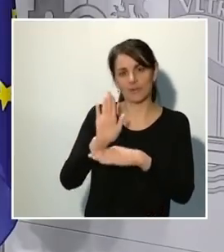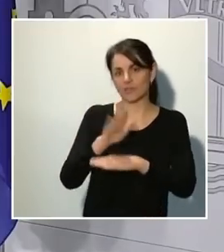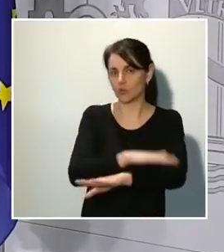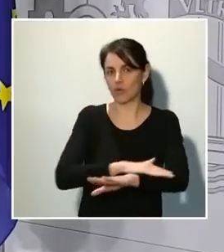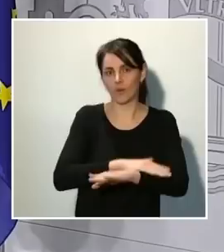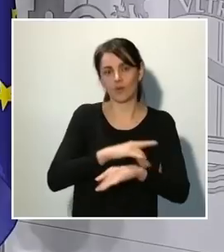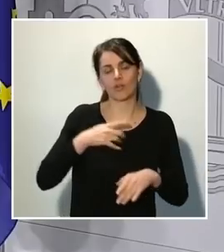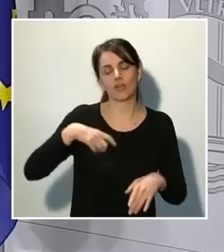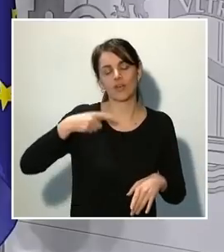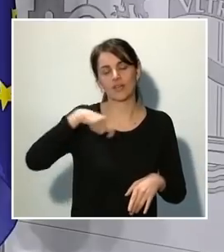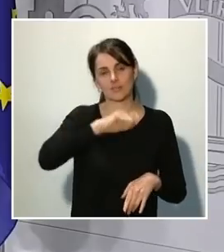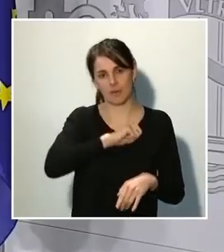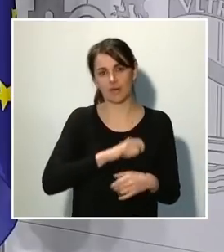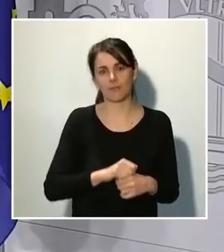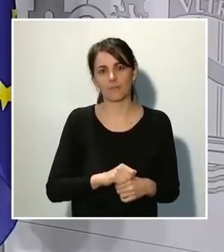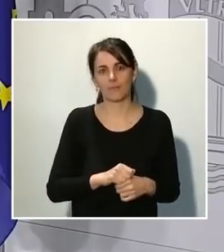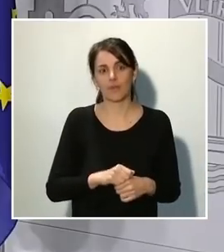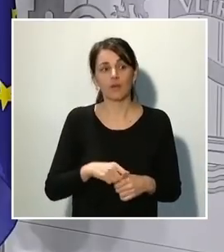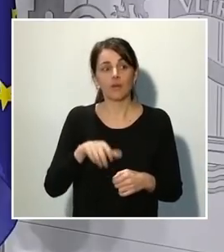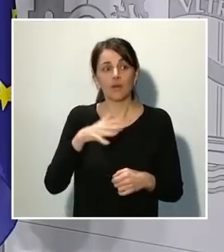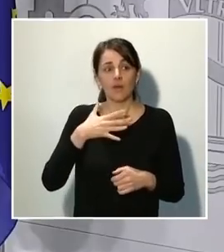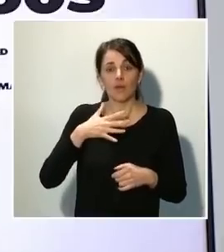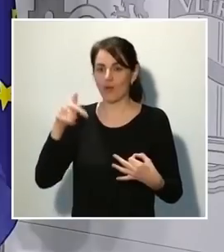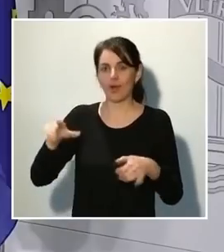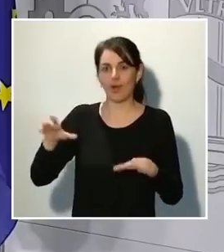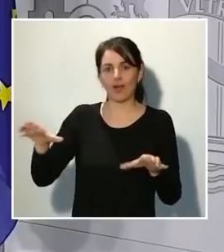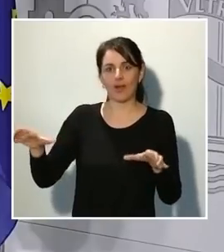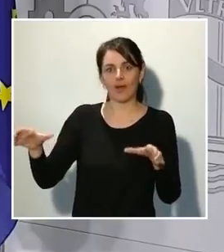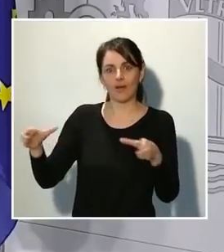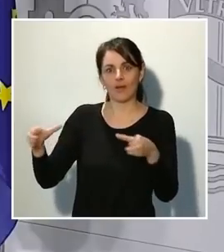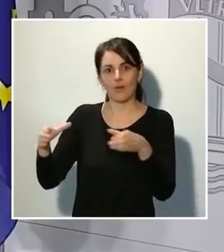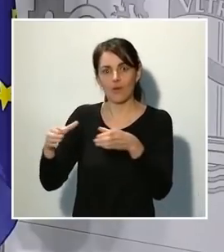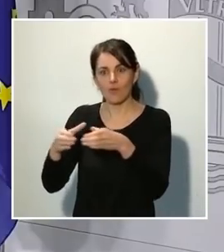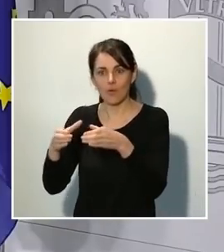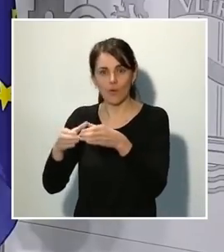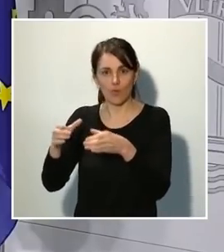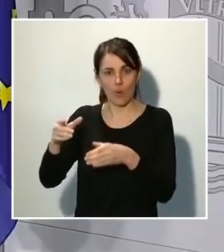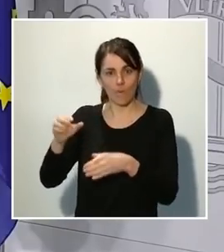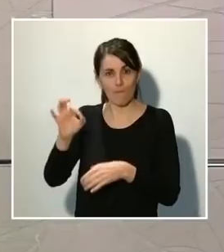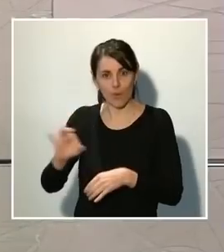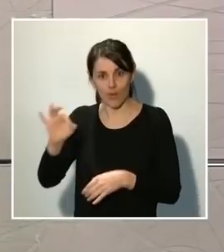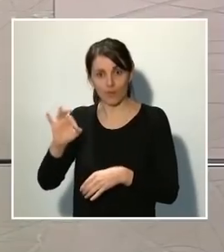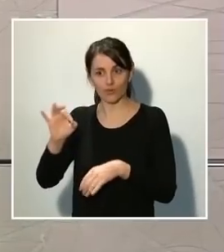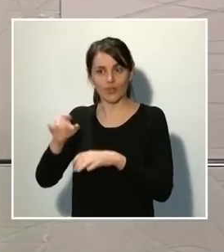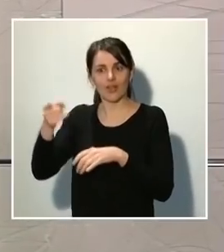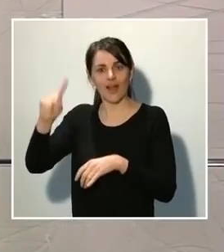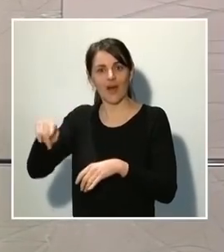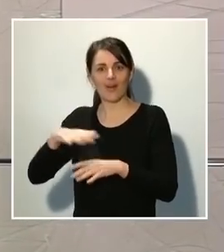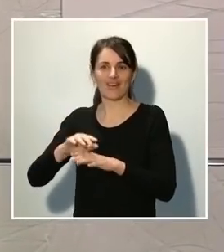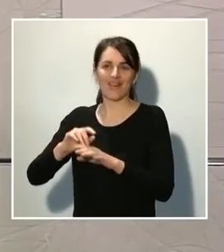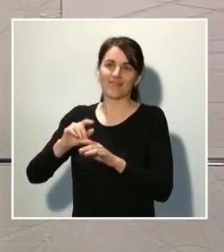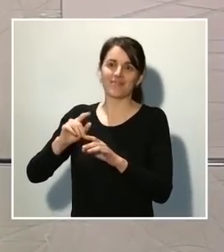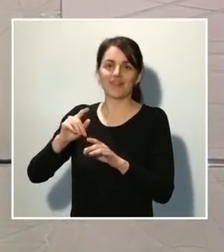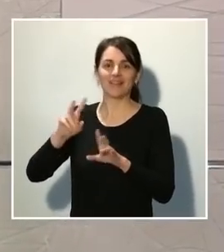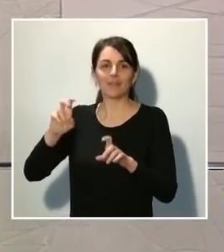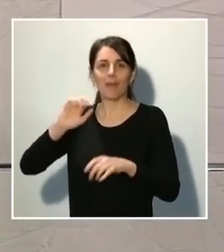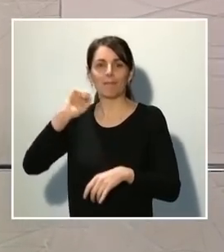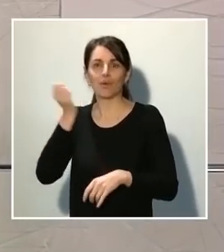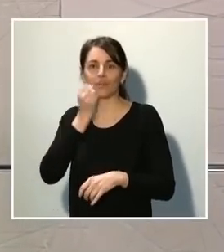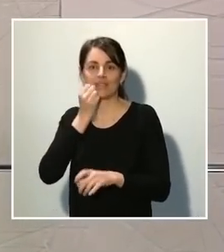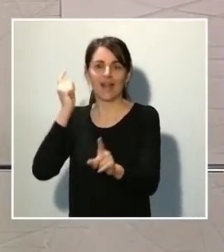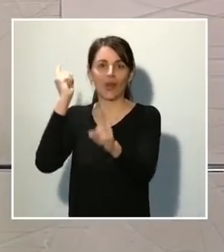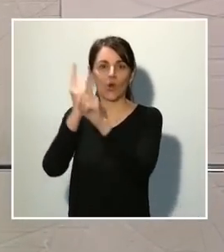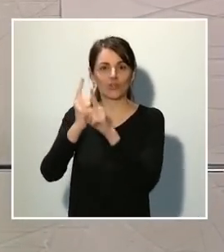modificar la ley del CNI con calzador y al final el decreto, pone de manifiesto de que el fallo es tan garrafal y la